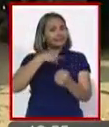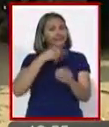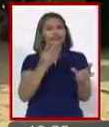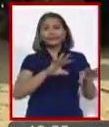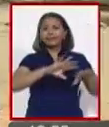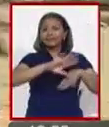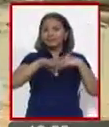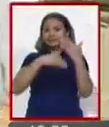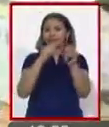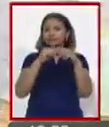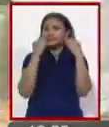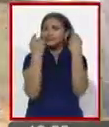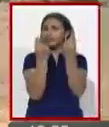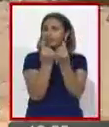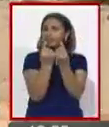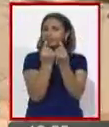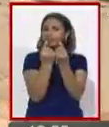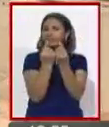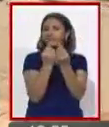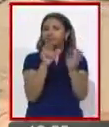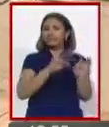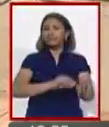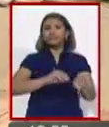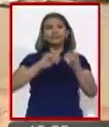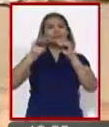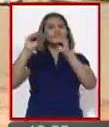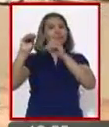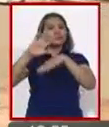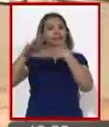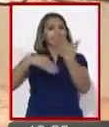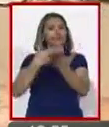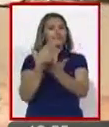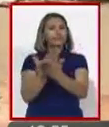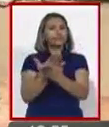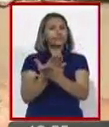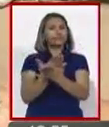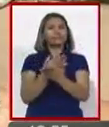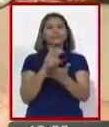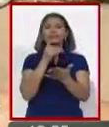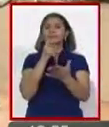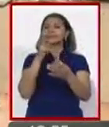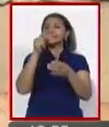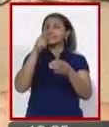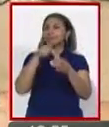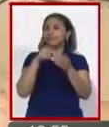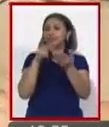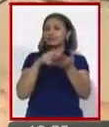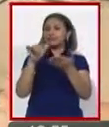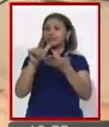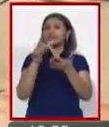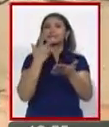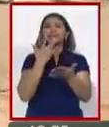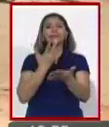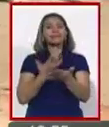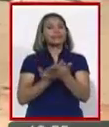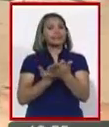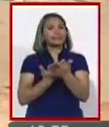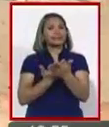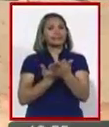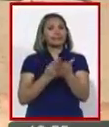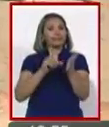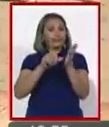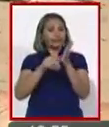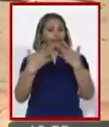a todita, desde la curva hasta aquí, la rotonda, todos los que no estamos en el proyecto, señorita. Esa es nuestra propuesta. Después